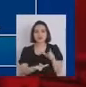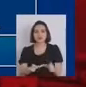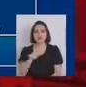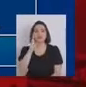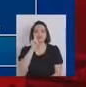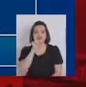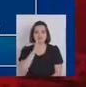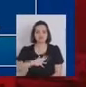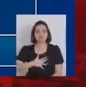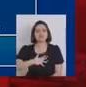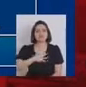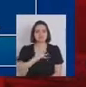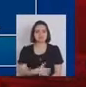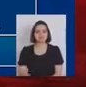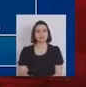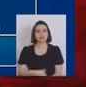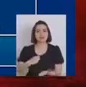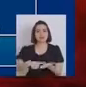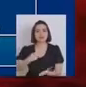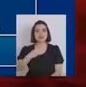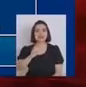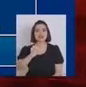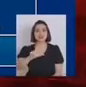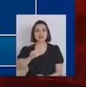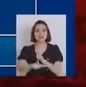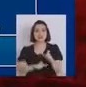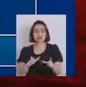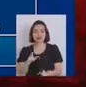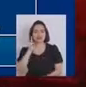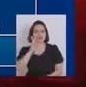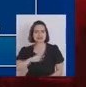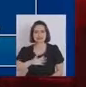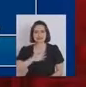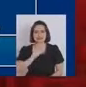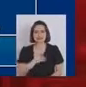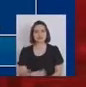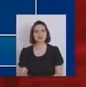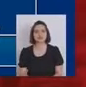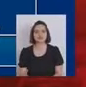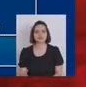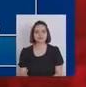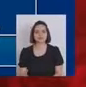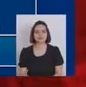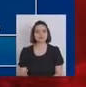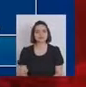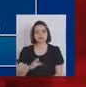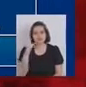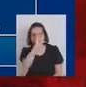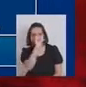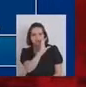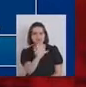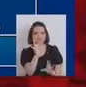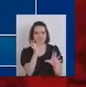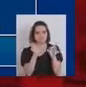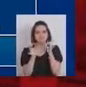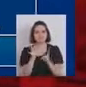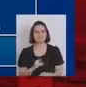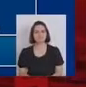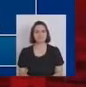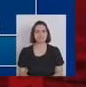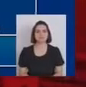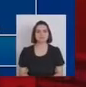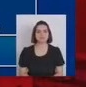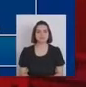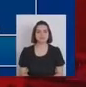transparentar con ya algunas fechas y también entregar la vacuna de una manera mucho más homogénea. Esto en resumida, hay